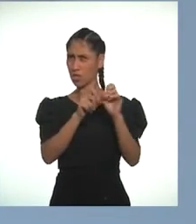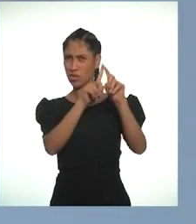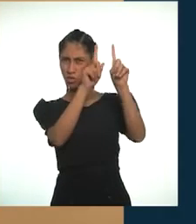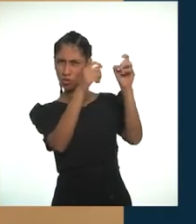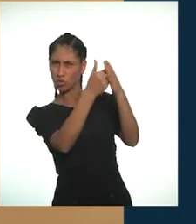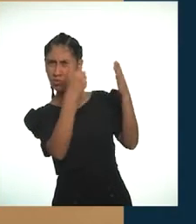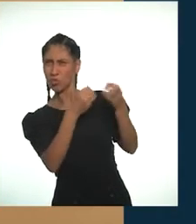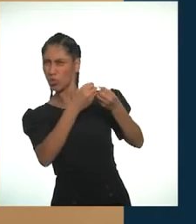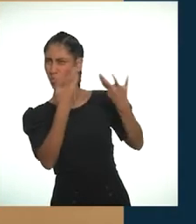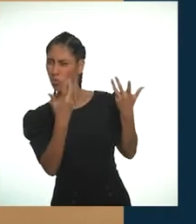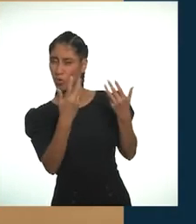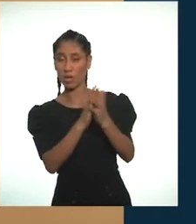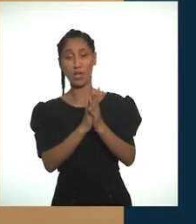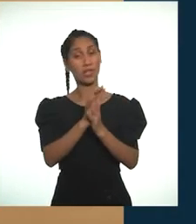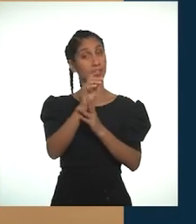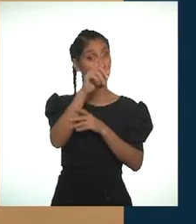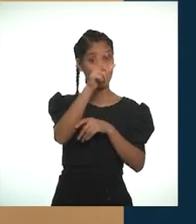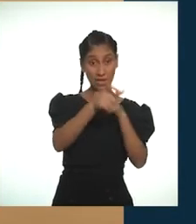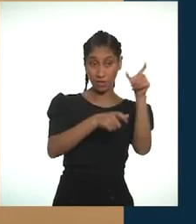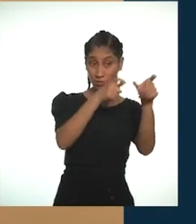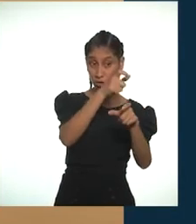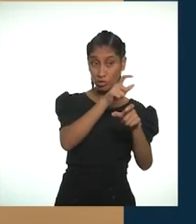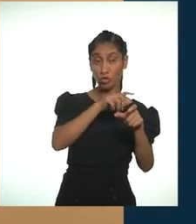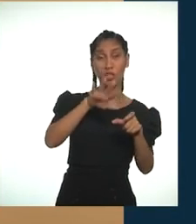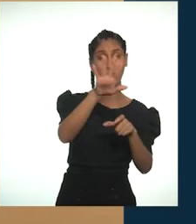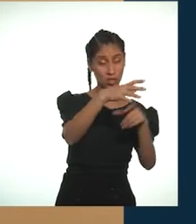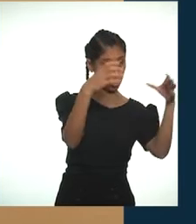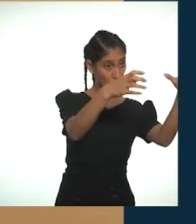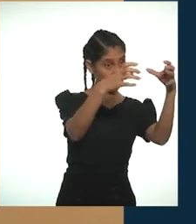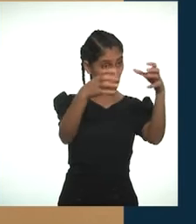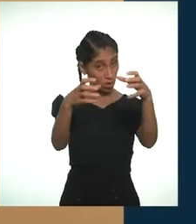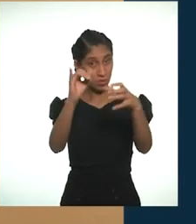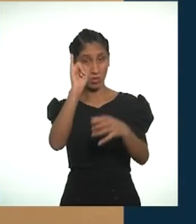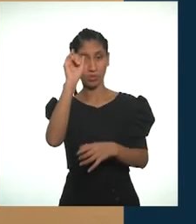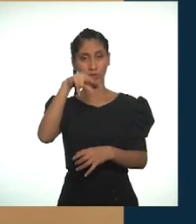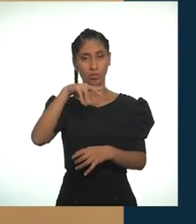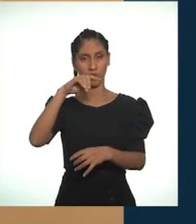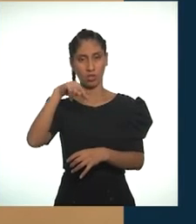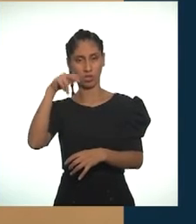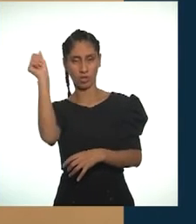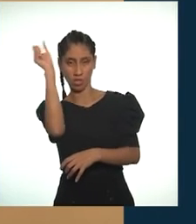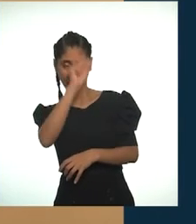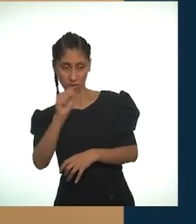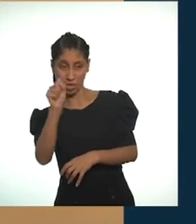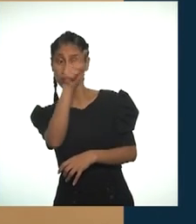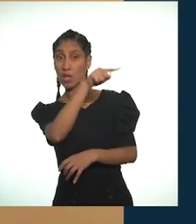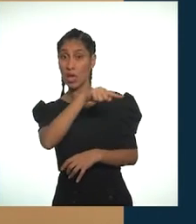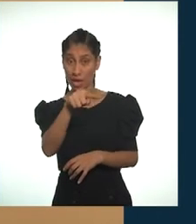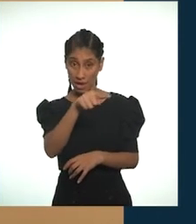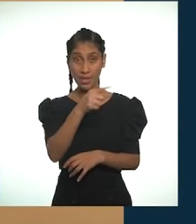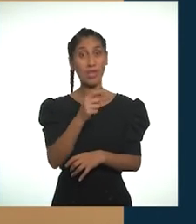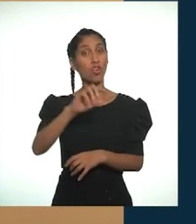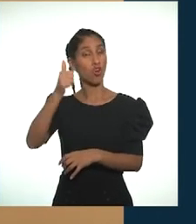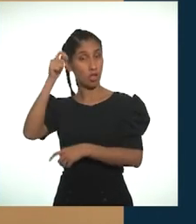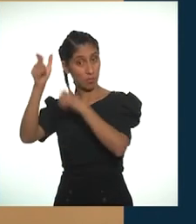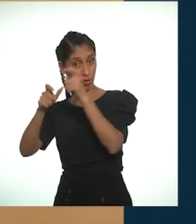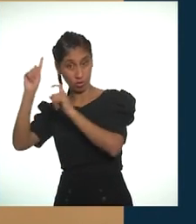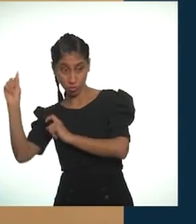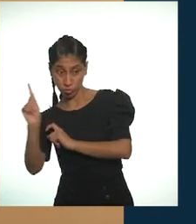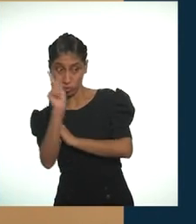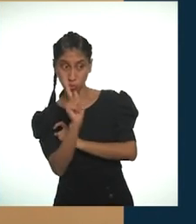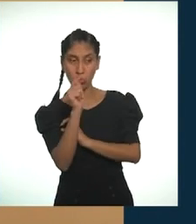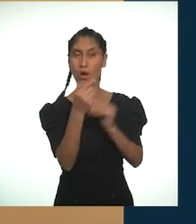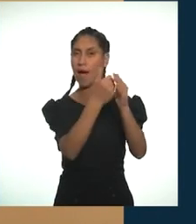previa? Es el derecho de los pueblos indígenas u originarios a ser consultados de forma